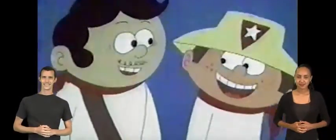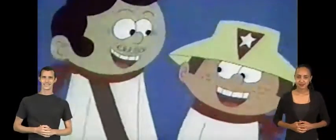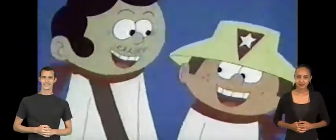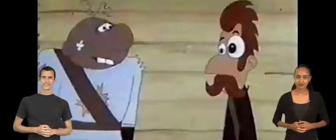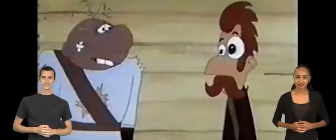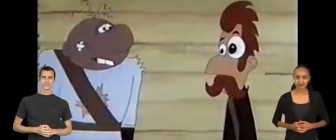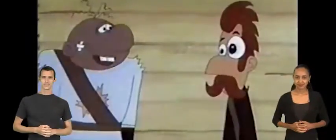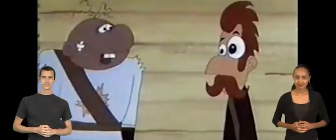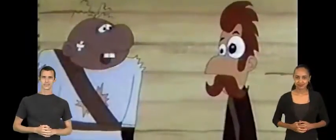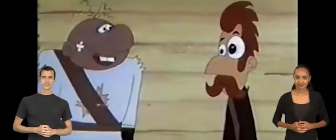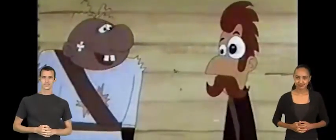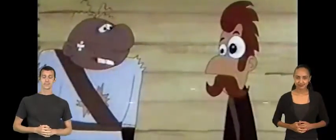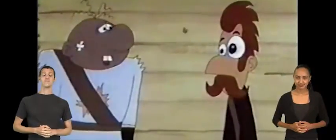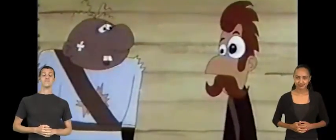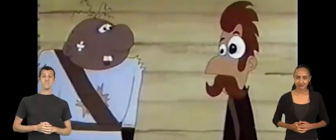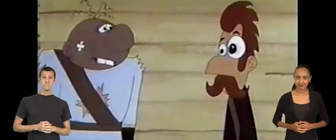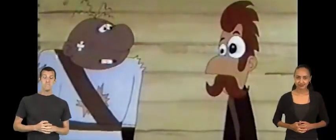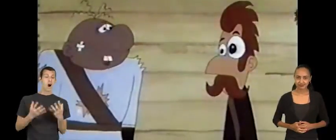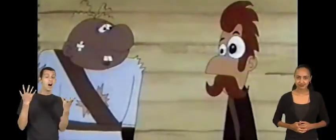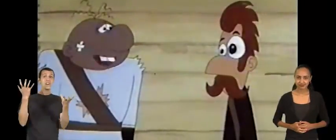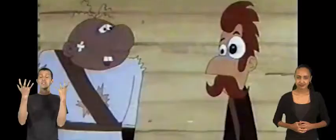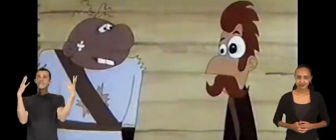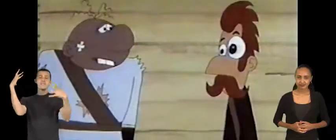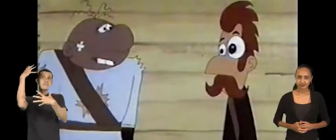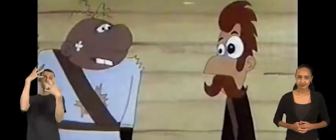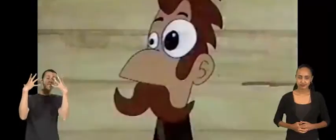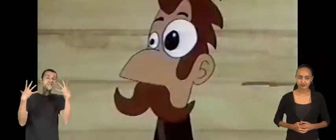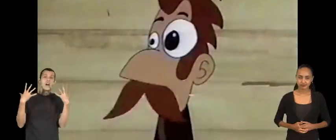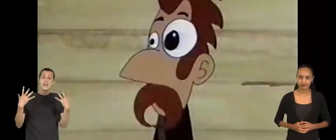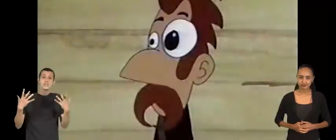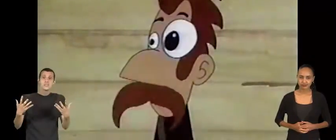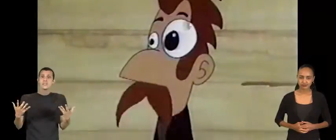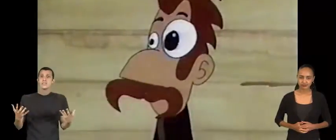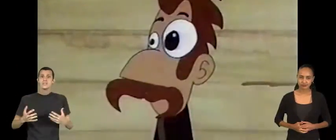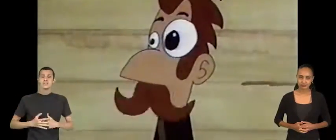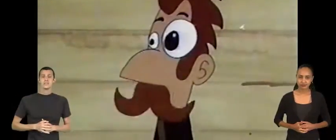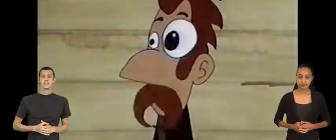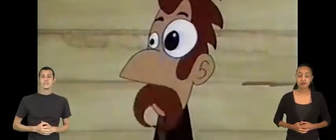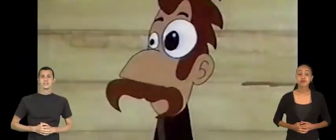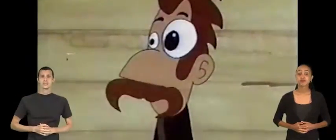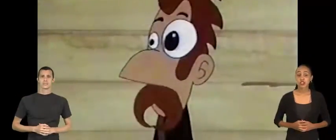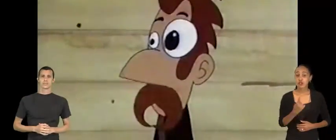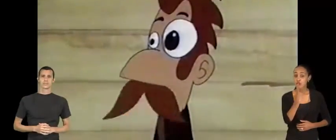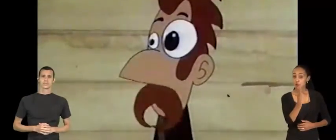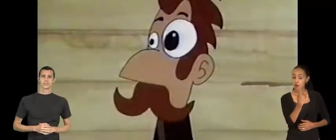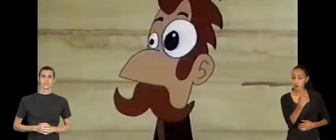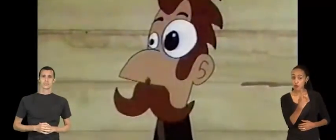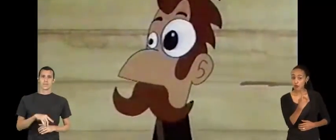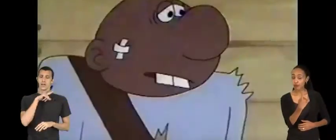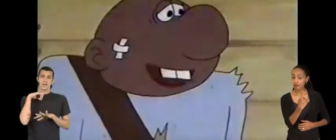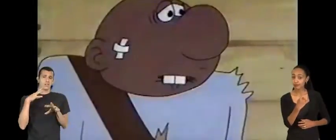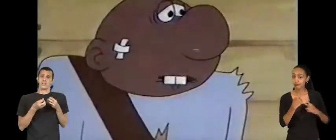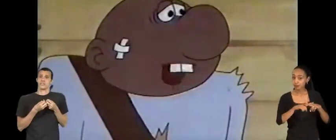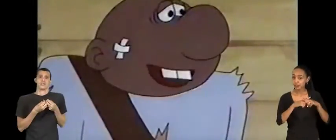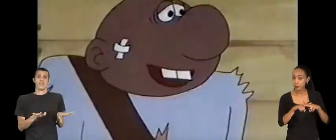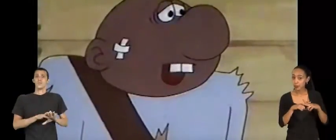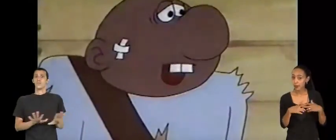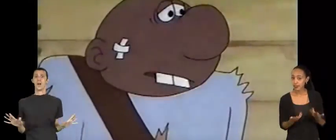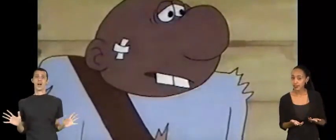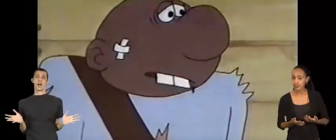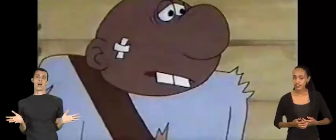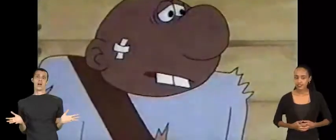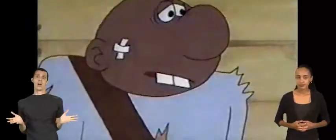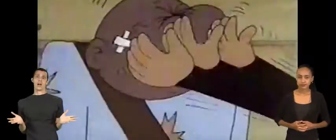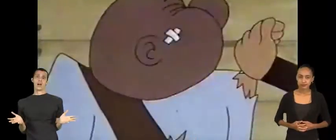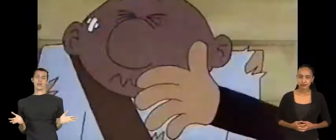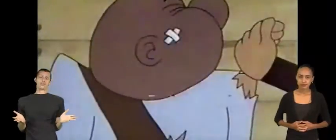Y eran muchos, muchos. Solo queda una solución.